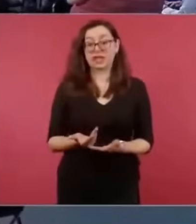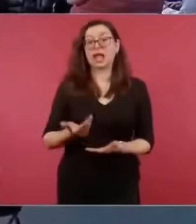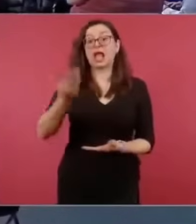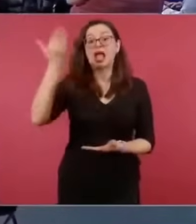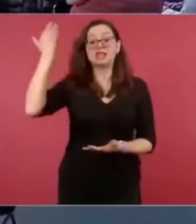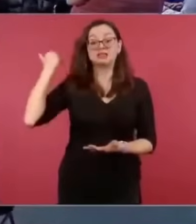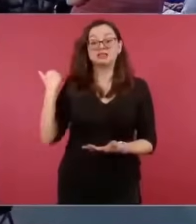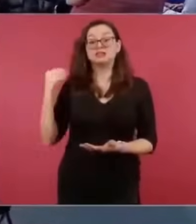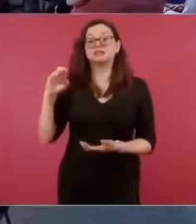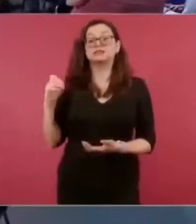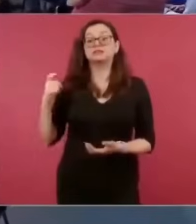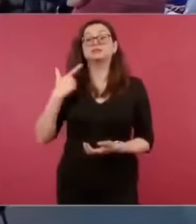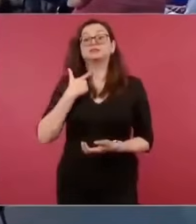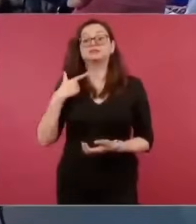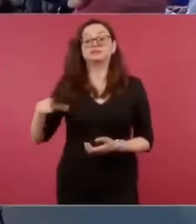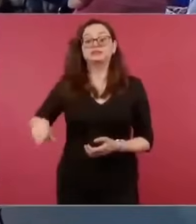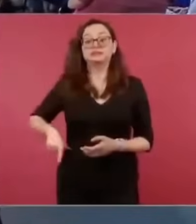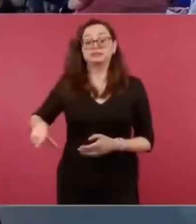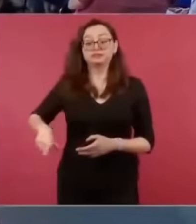en la época de los